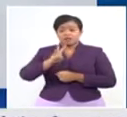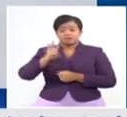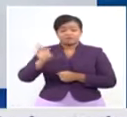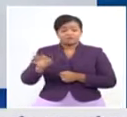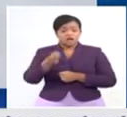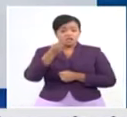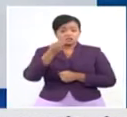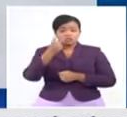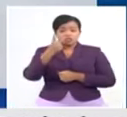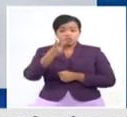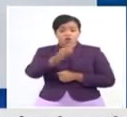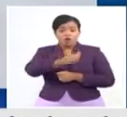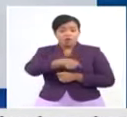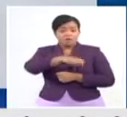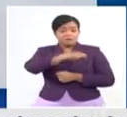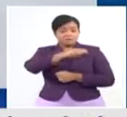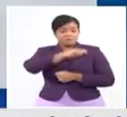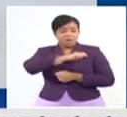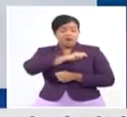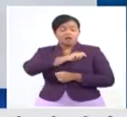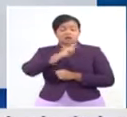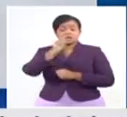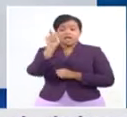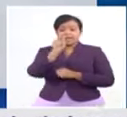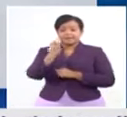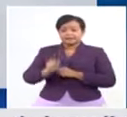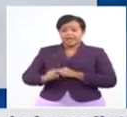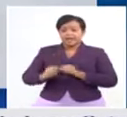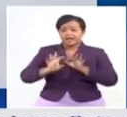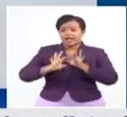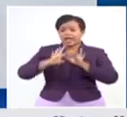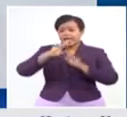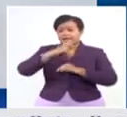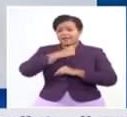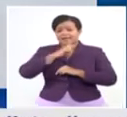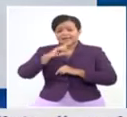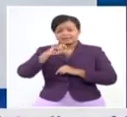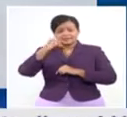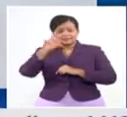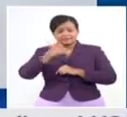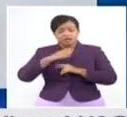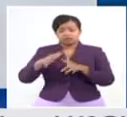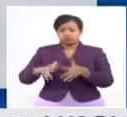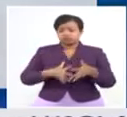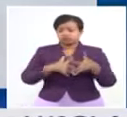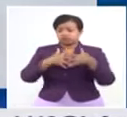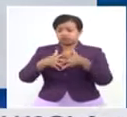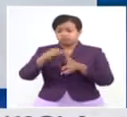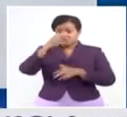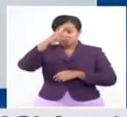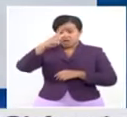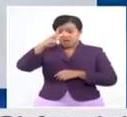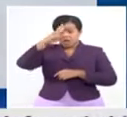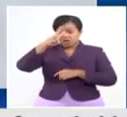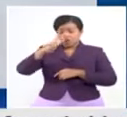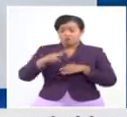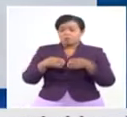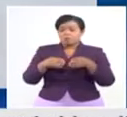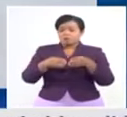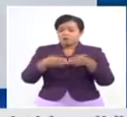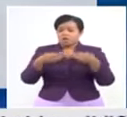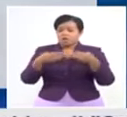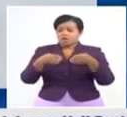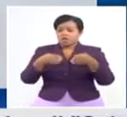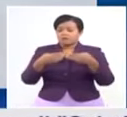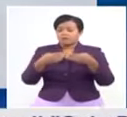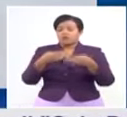de Uruguay, de Italia, Grecia, Estados Unidos, México y Panamá, un importado de cada